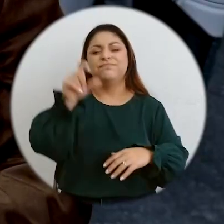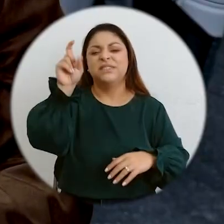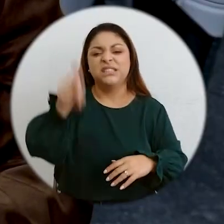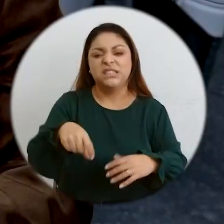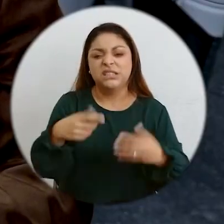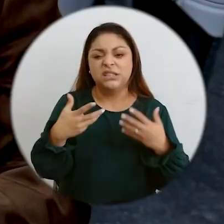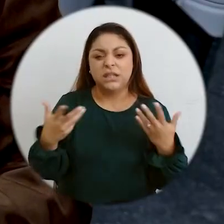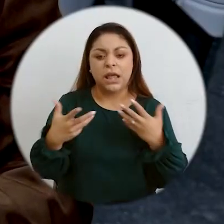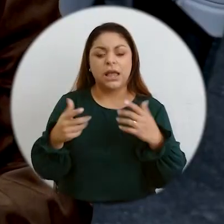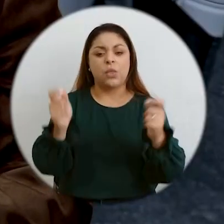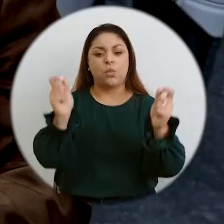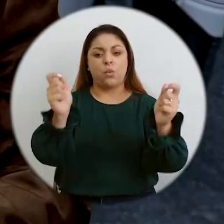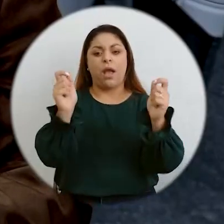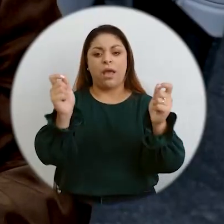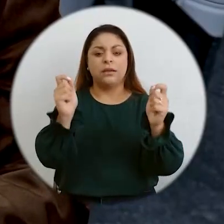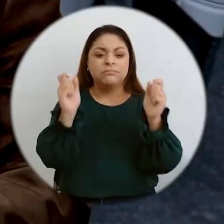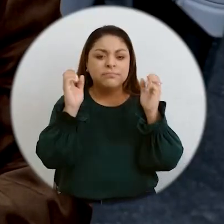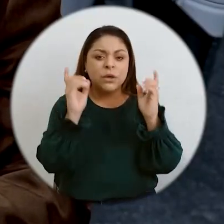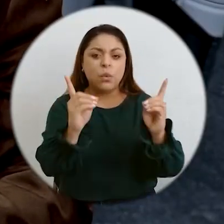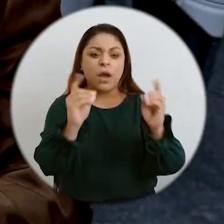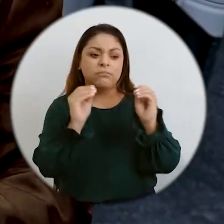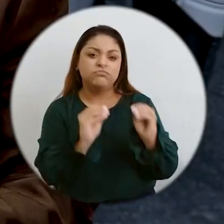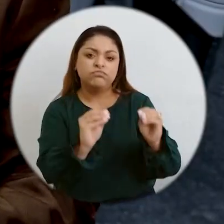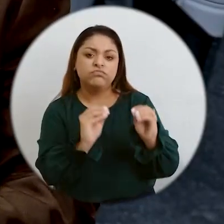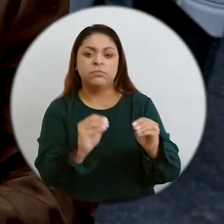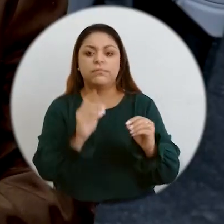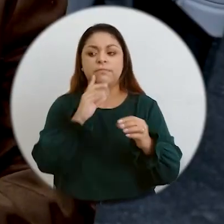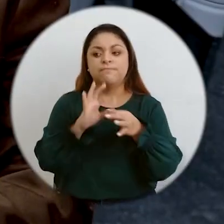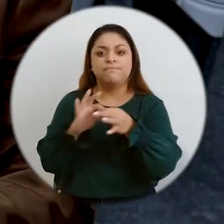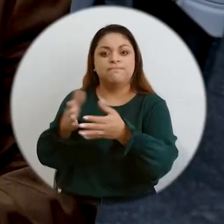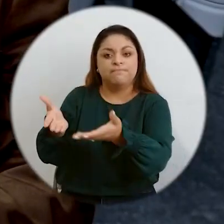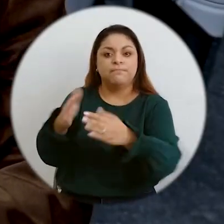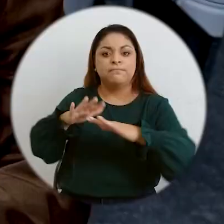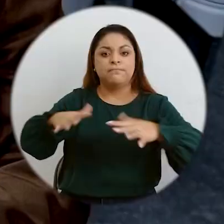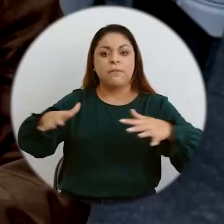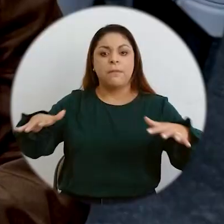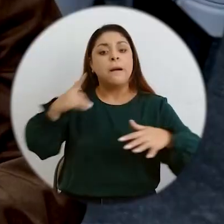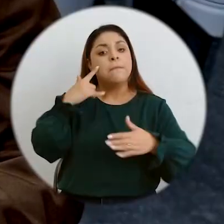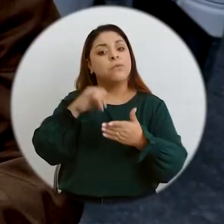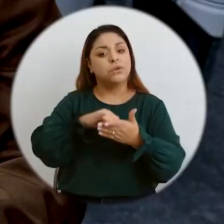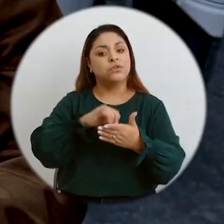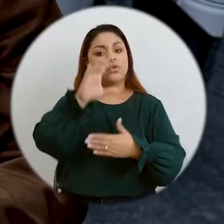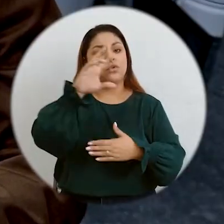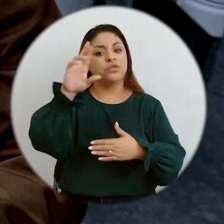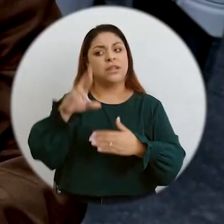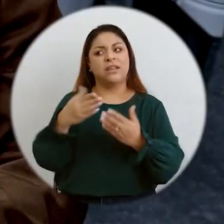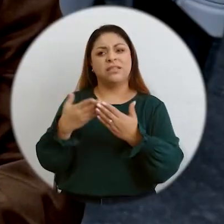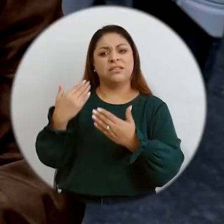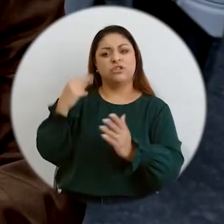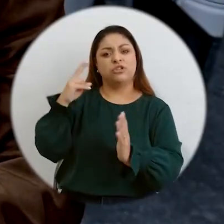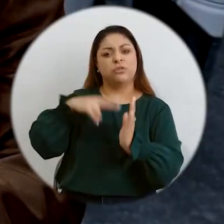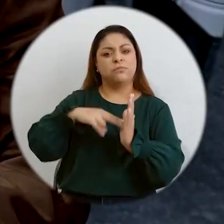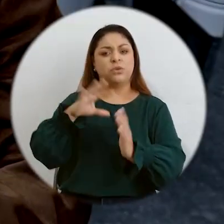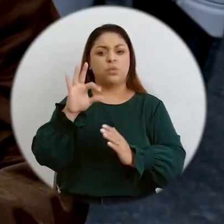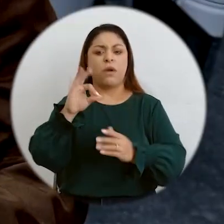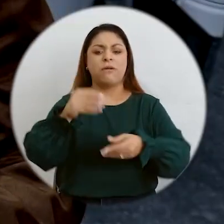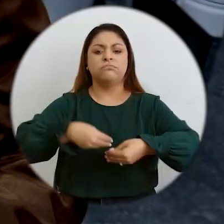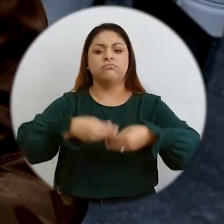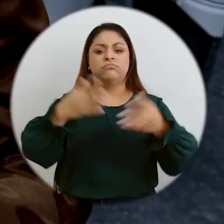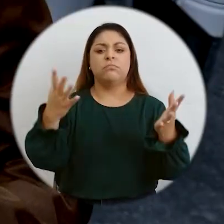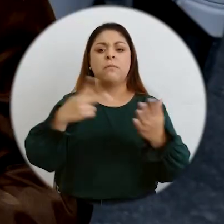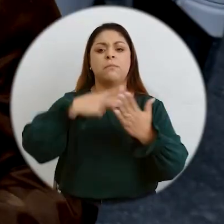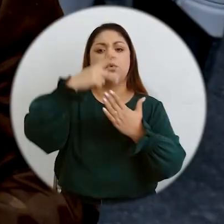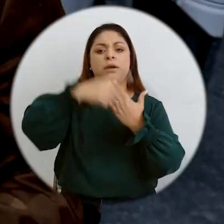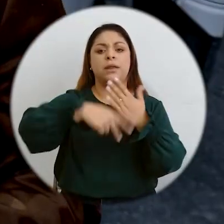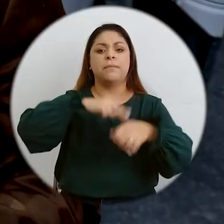educar con base al mar. Y para eso, Costa Rica desde el 2009 lanzó el Programa Nacional de